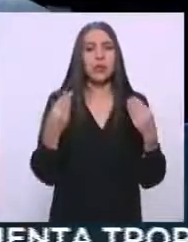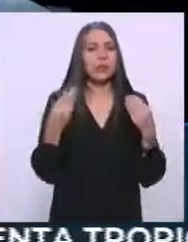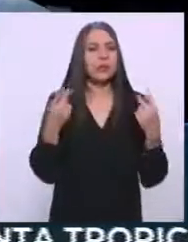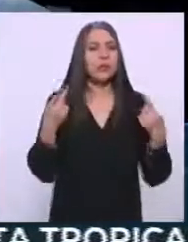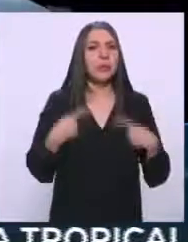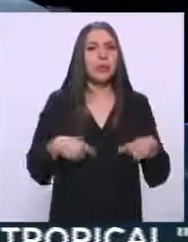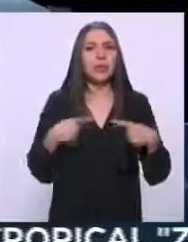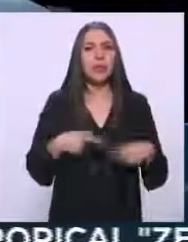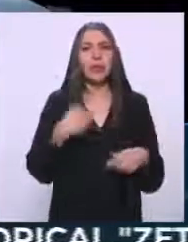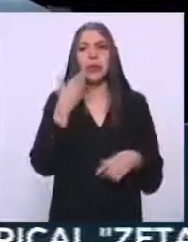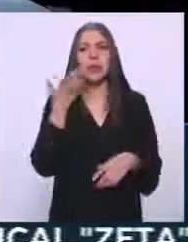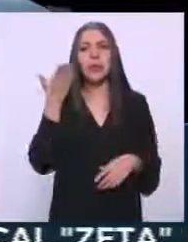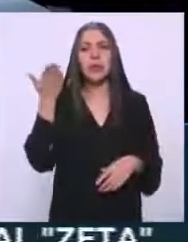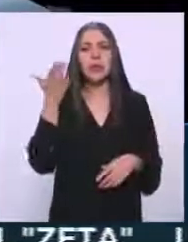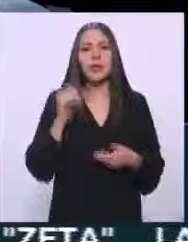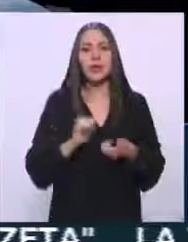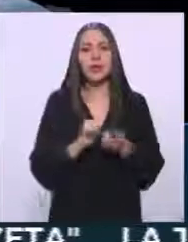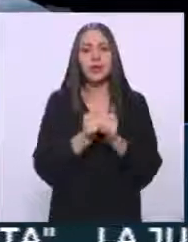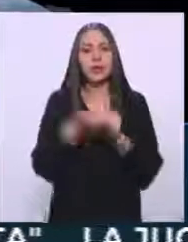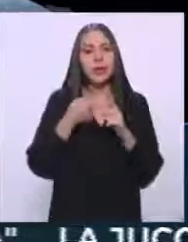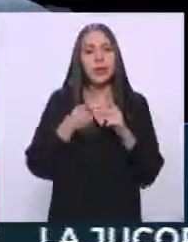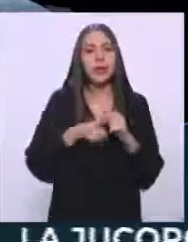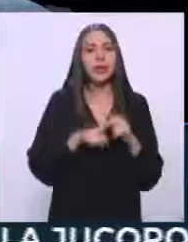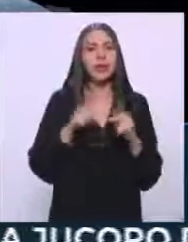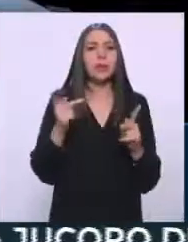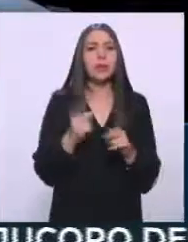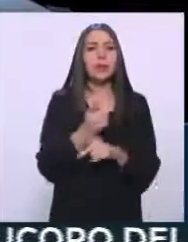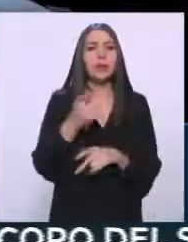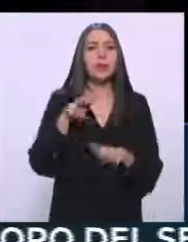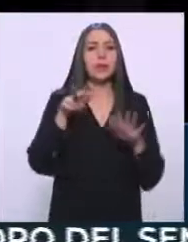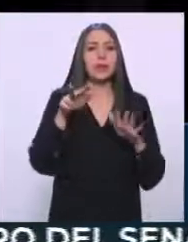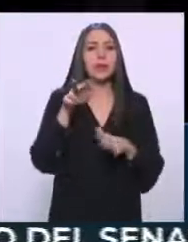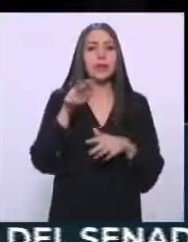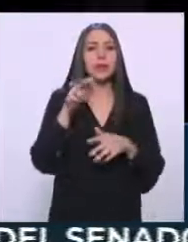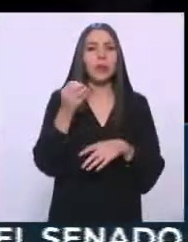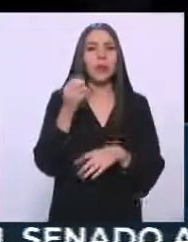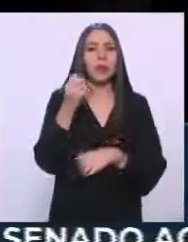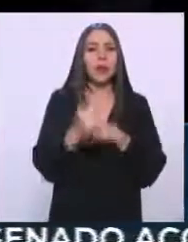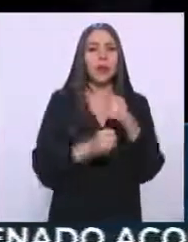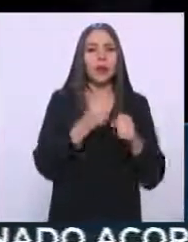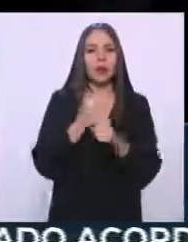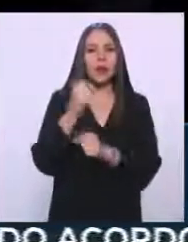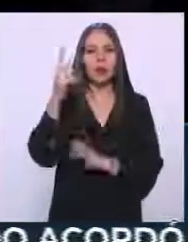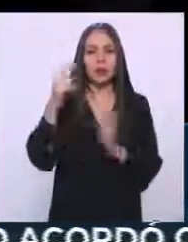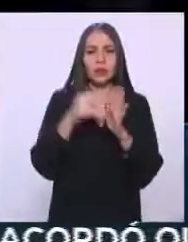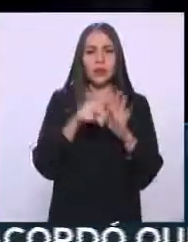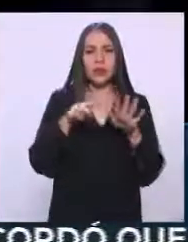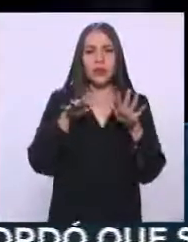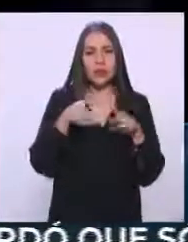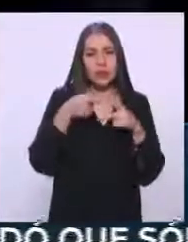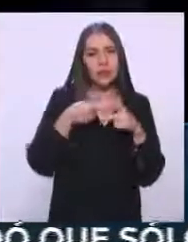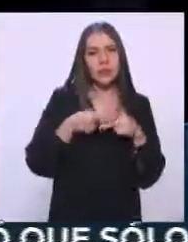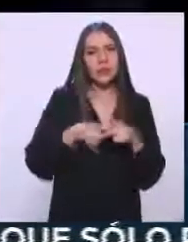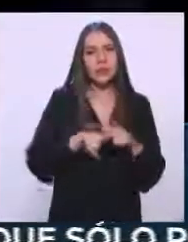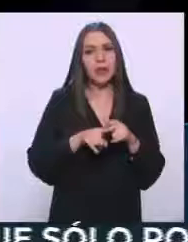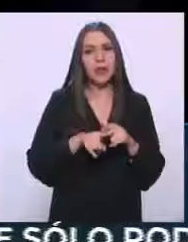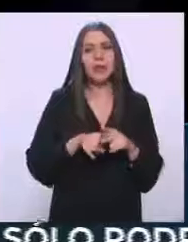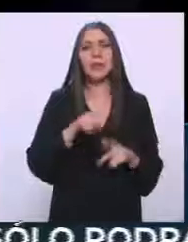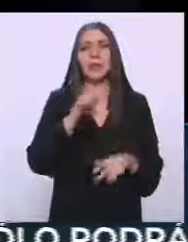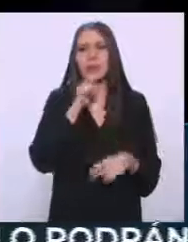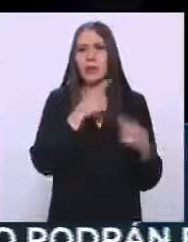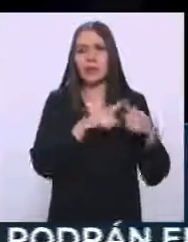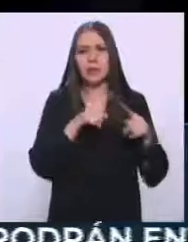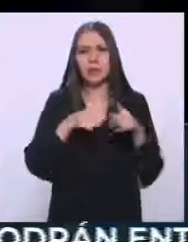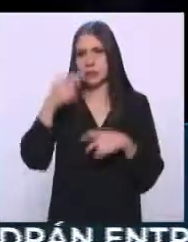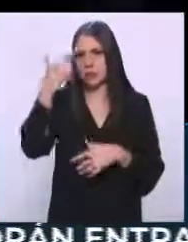a partir del acontecimiento del 18 de octubre del año 2019 y tiene también algunas causas más profundas